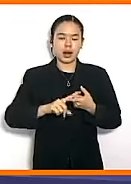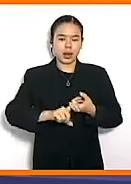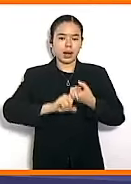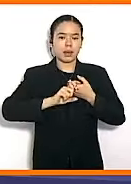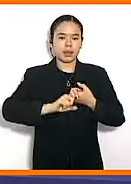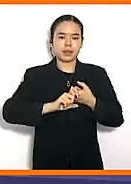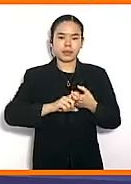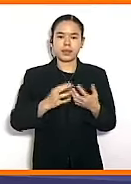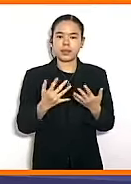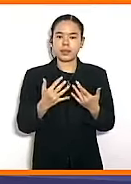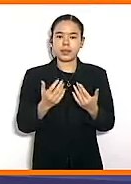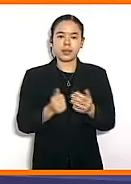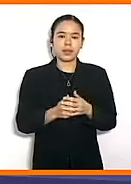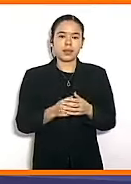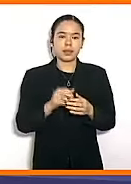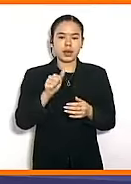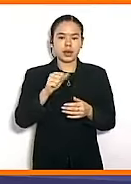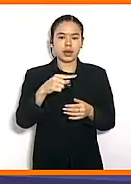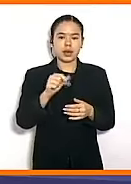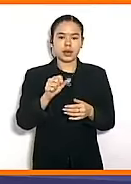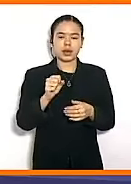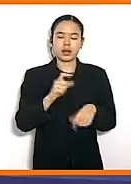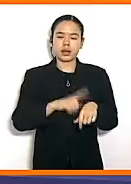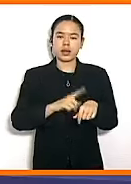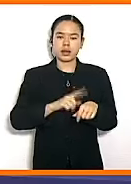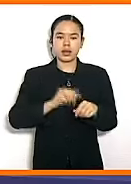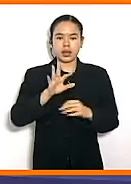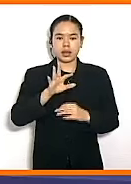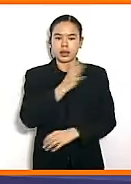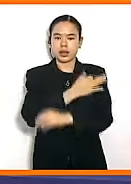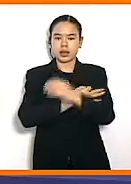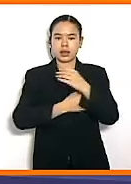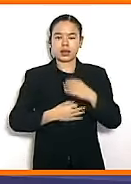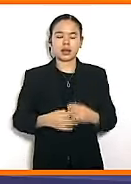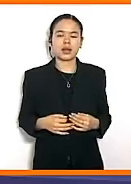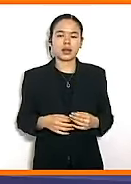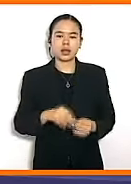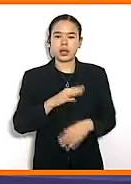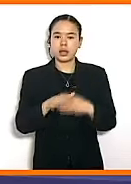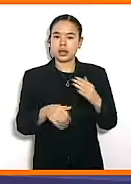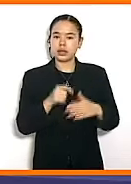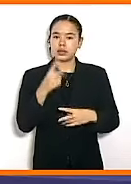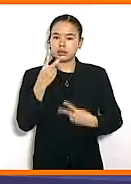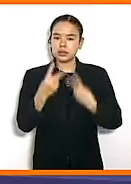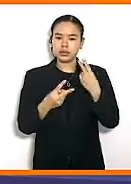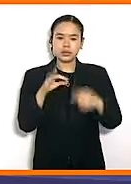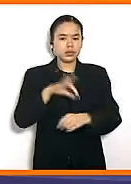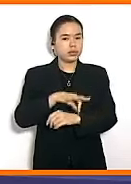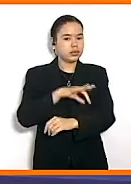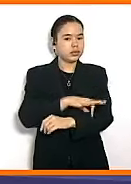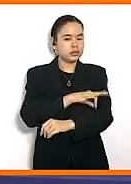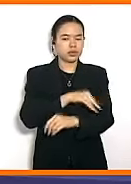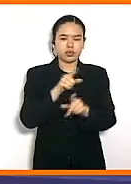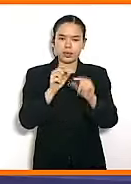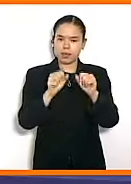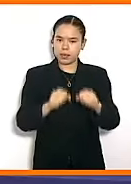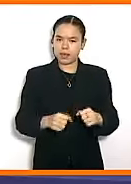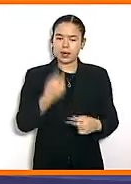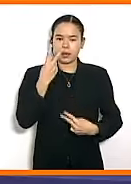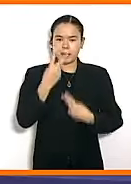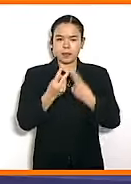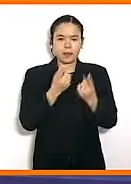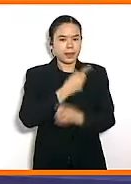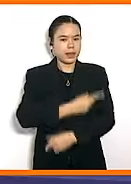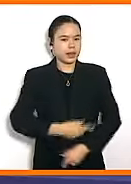Les esperamos en el campo Aga a partir de las 5 de la tarde. Así que si sos de la Ceiba o alrededores, no tenés excusas para ir y